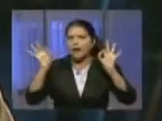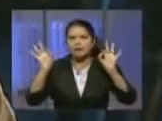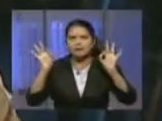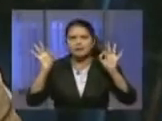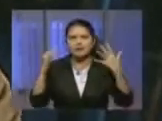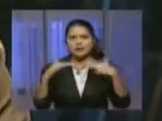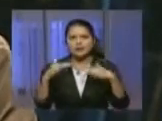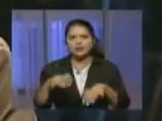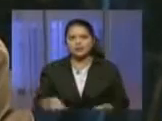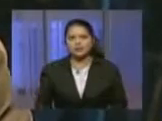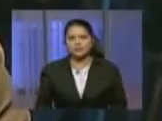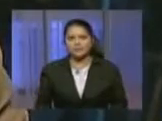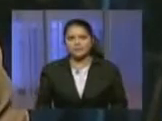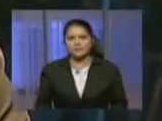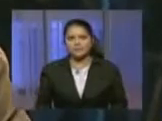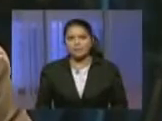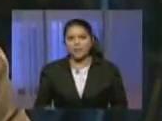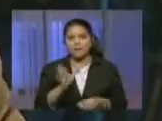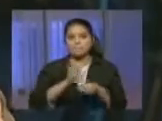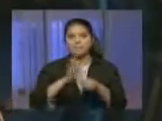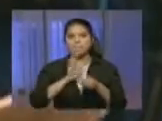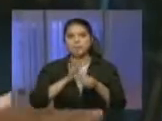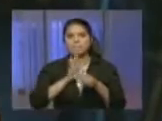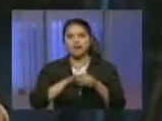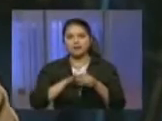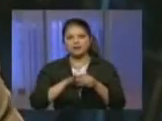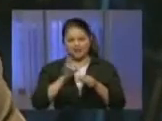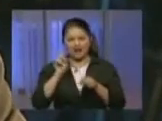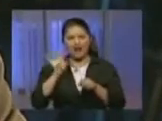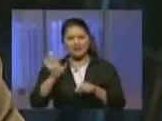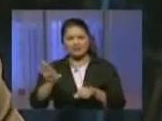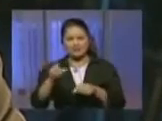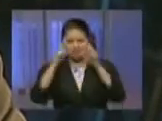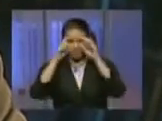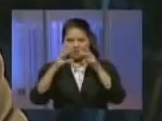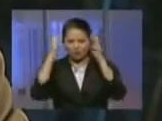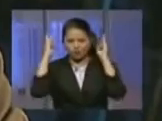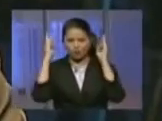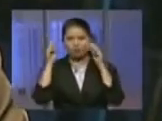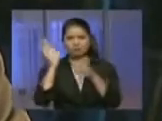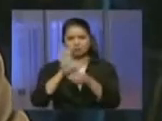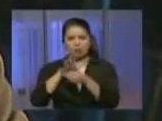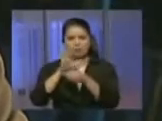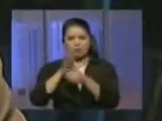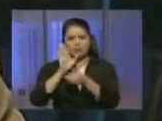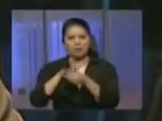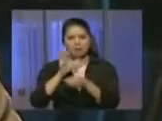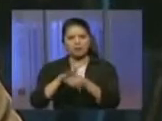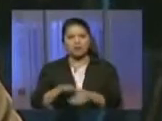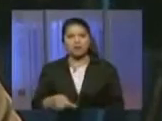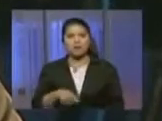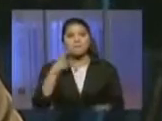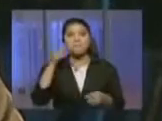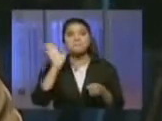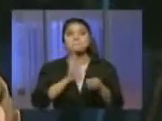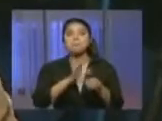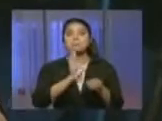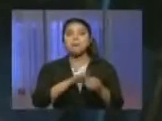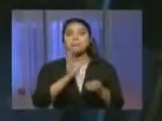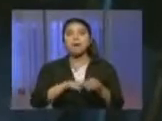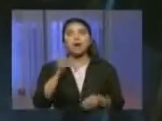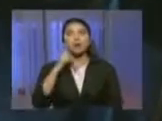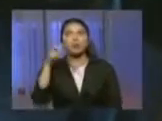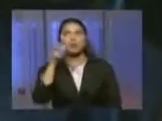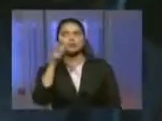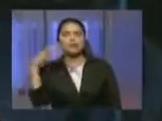alerta así hace El compañero ese que al que usted se refiere cuando él le da Así es porque